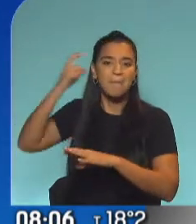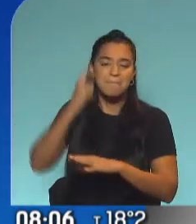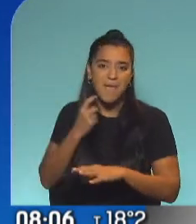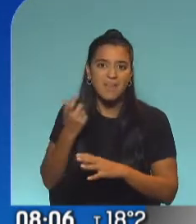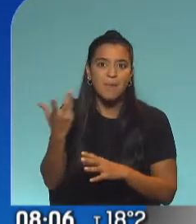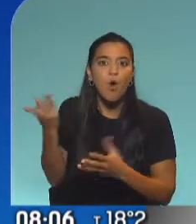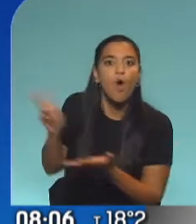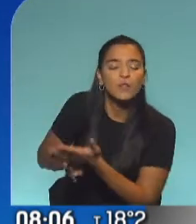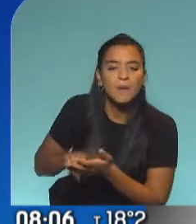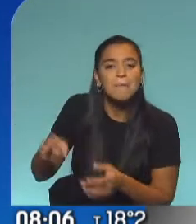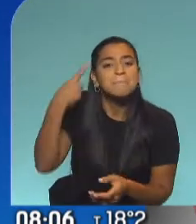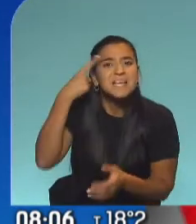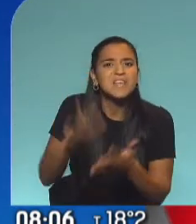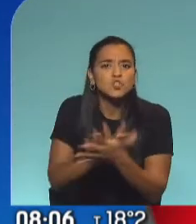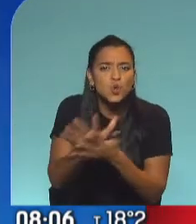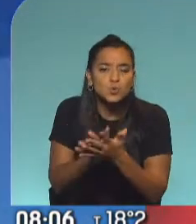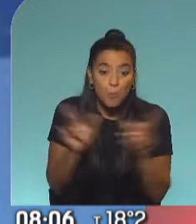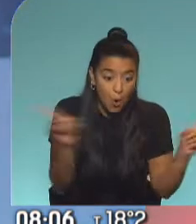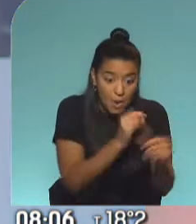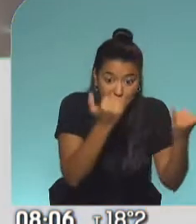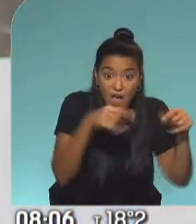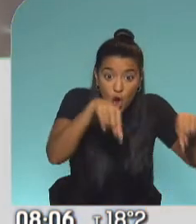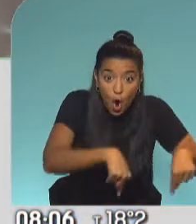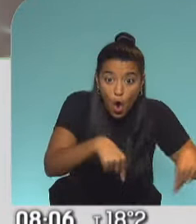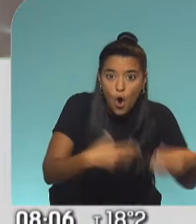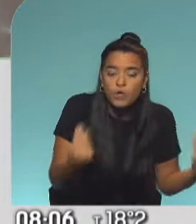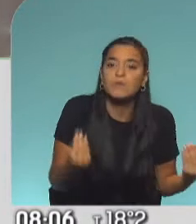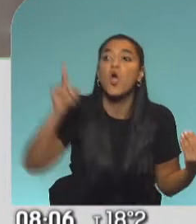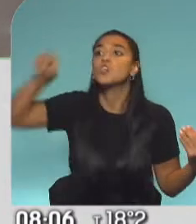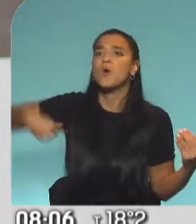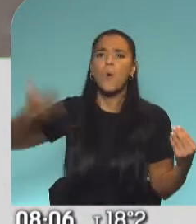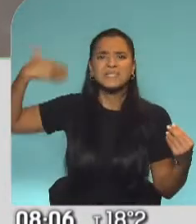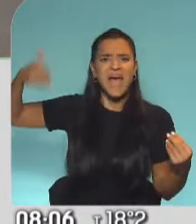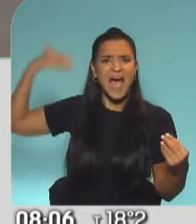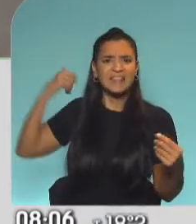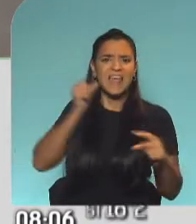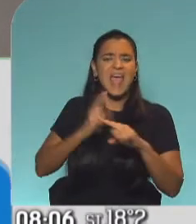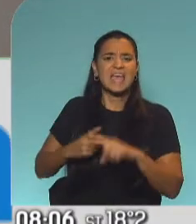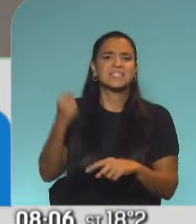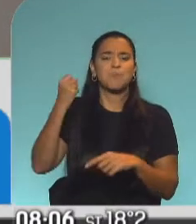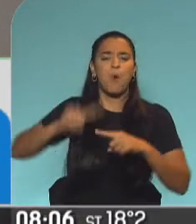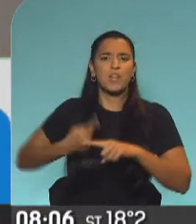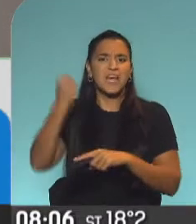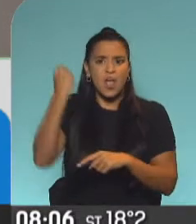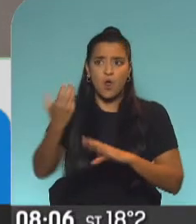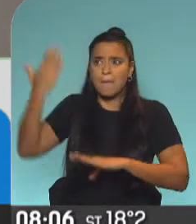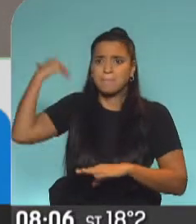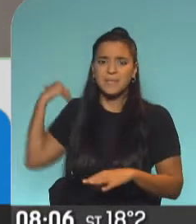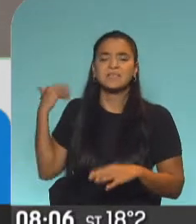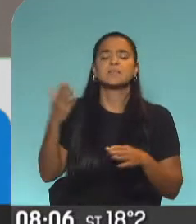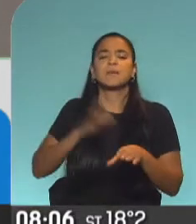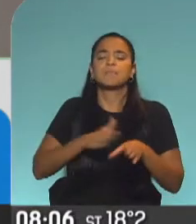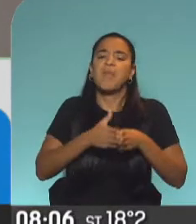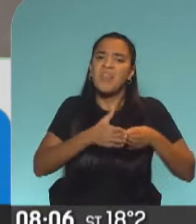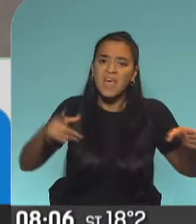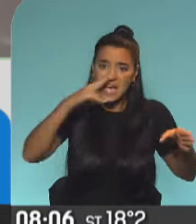reivindica, sino que cree que es la solución para los problemas que tenemos hoy, que son consecuencia de las políticas económicas que se iniciaron en la década del 70 con la